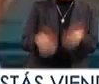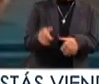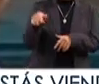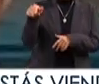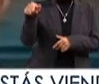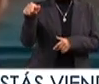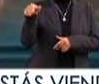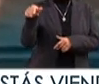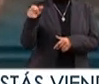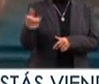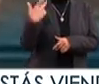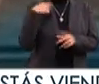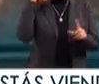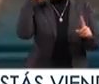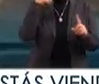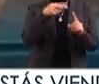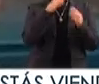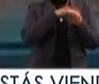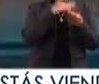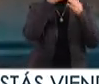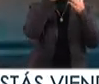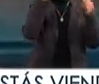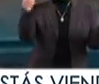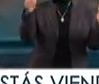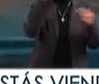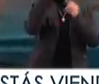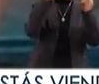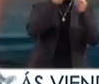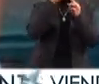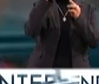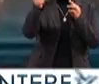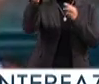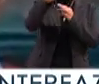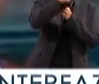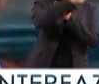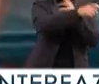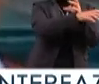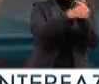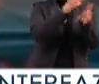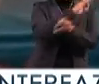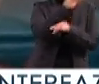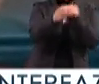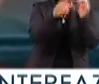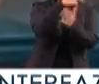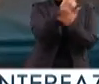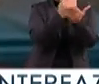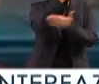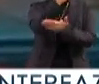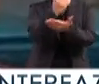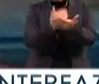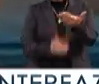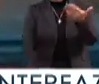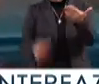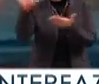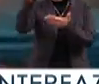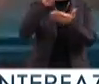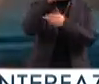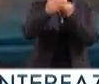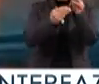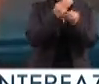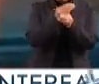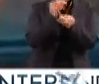una visión más globalizada de las cosas, de todo el programa prácticamente y